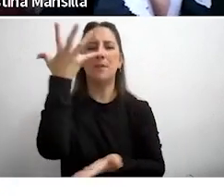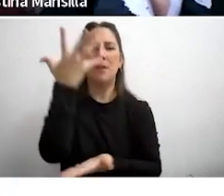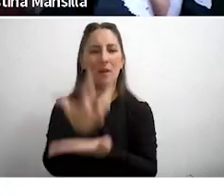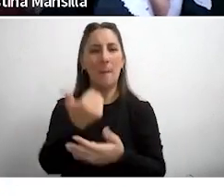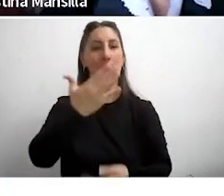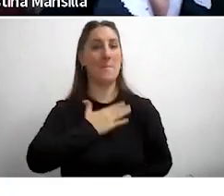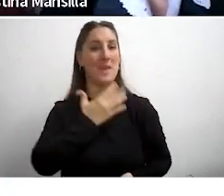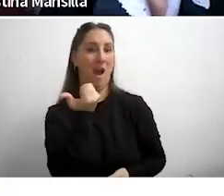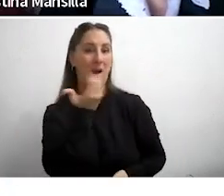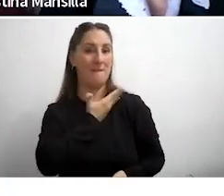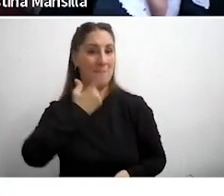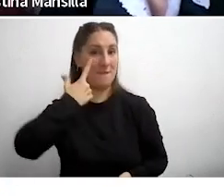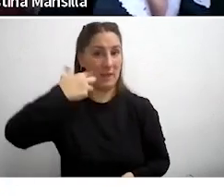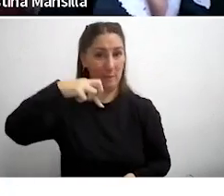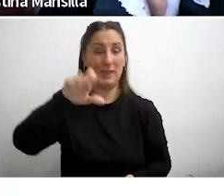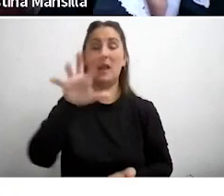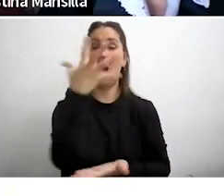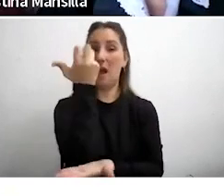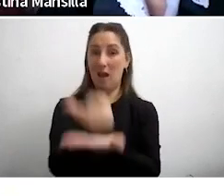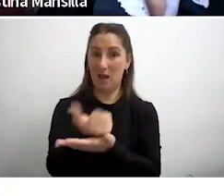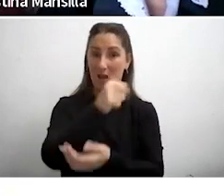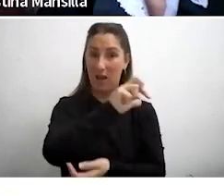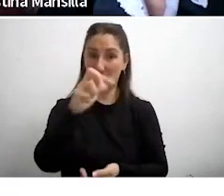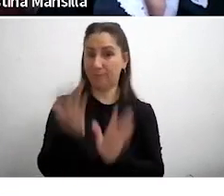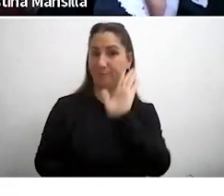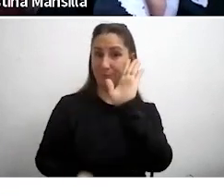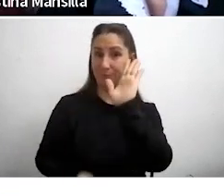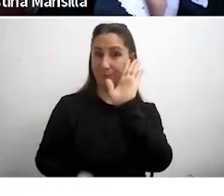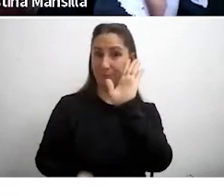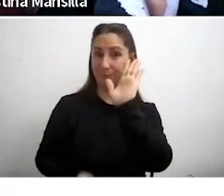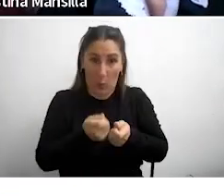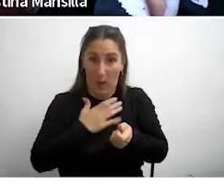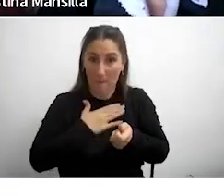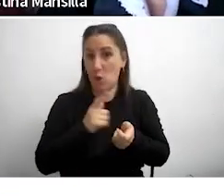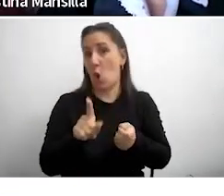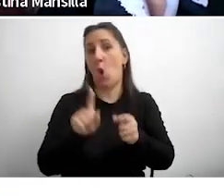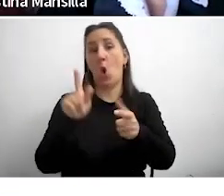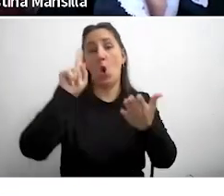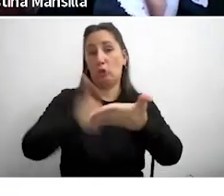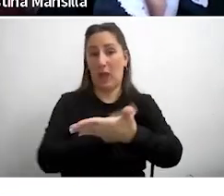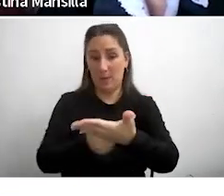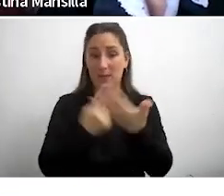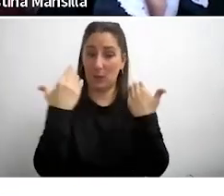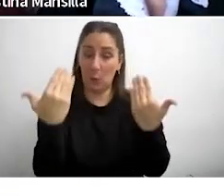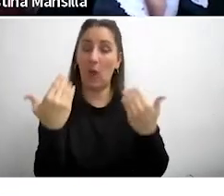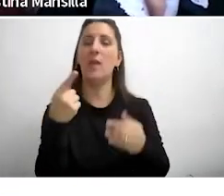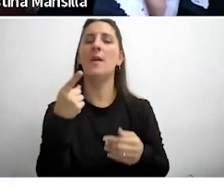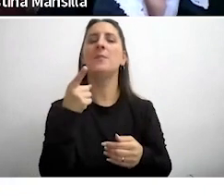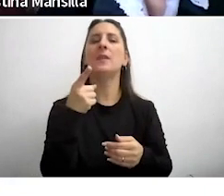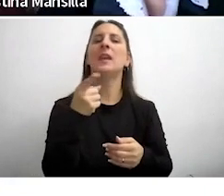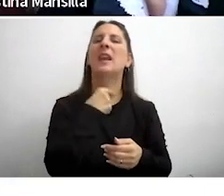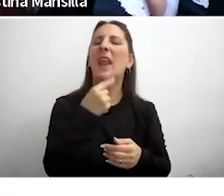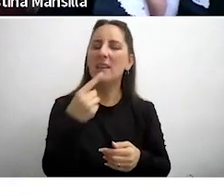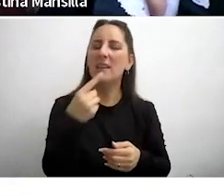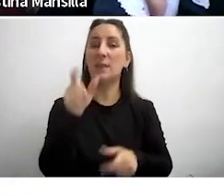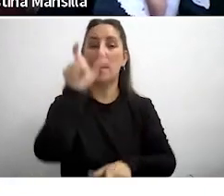Esta aplicación que puedo dar de alta en mi celular o en una tablet permite que los